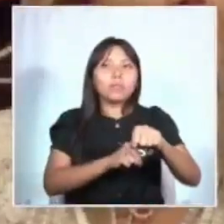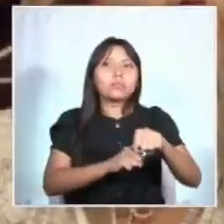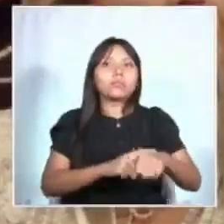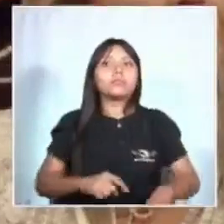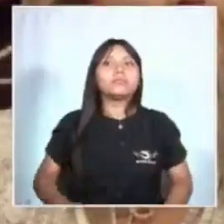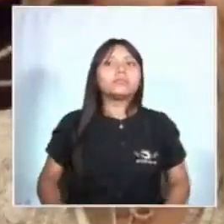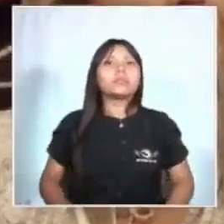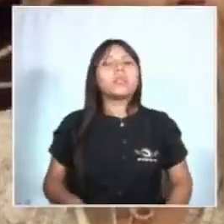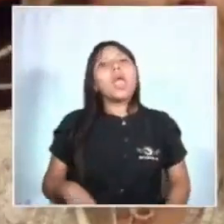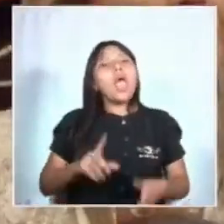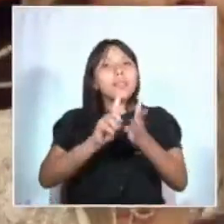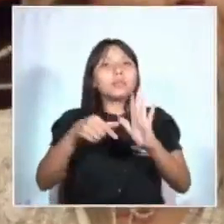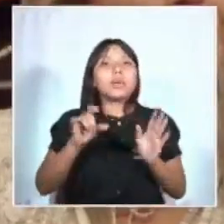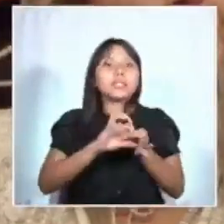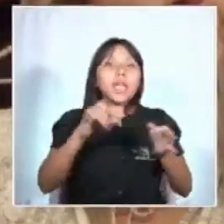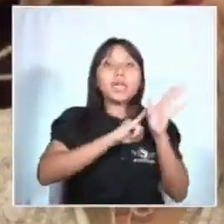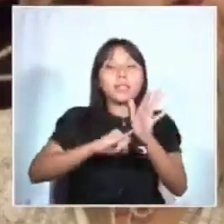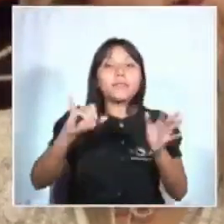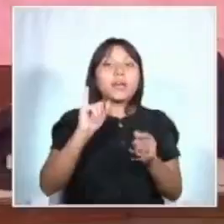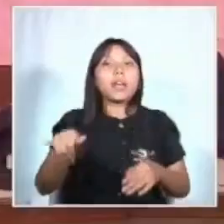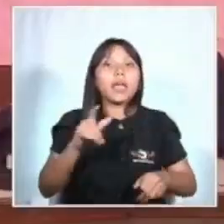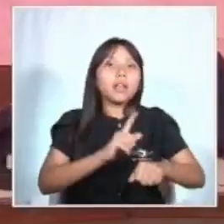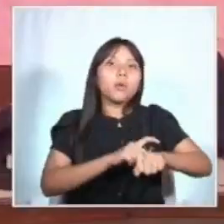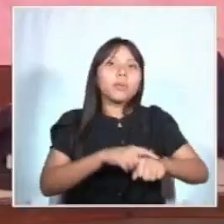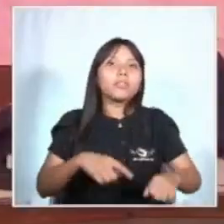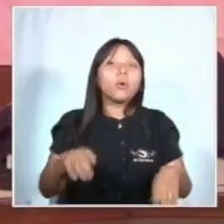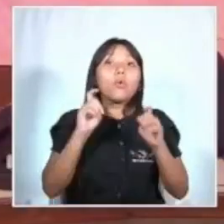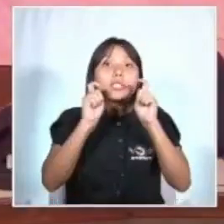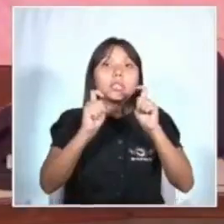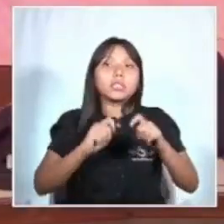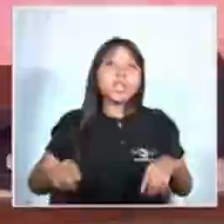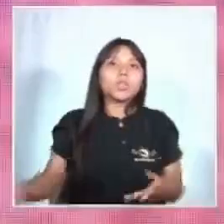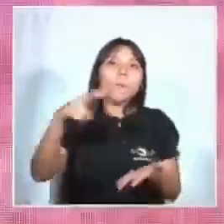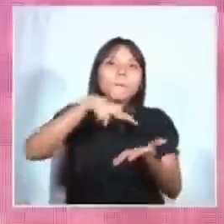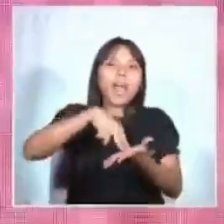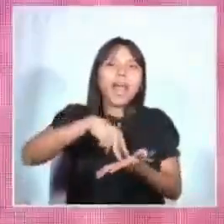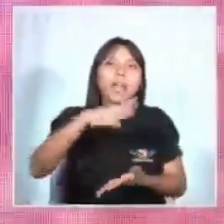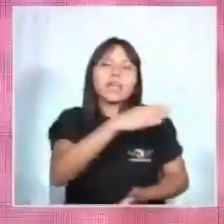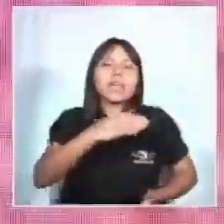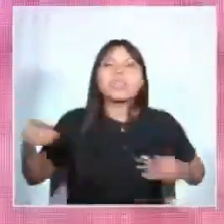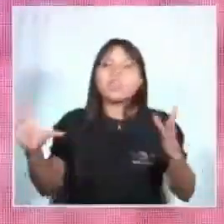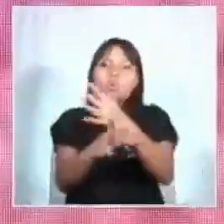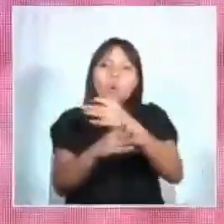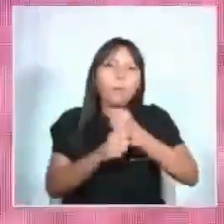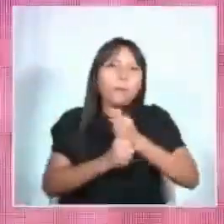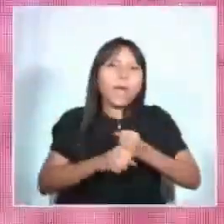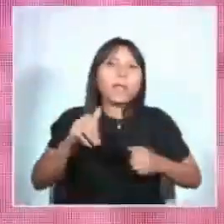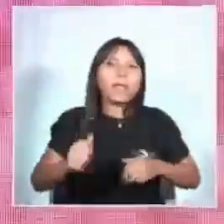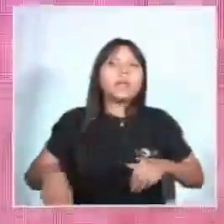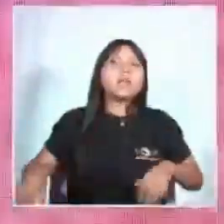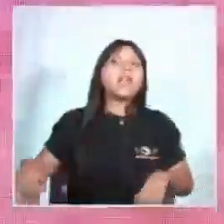Y después de identificar el momento, necesito pararme y necesito tomar esa